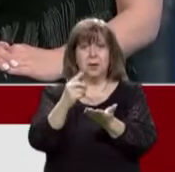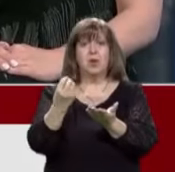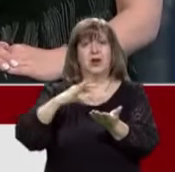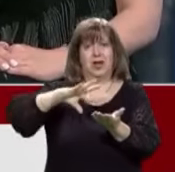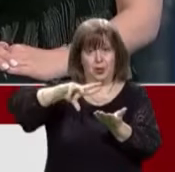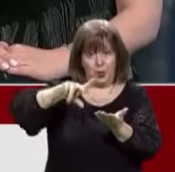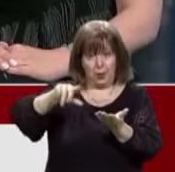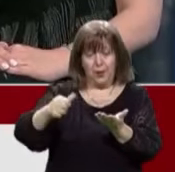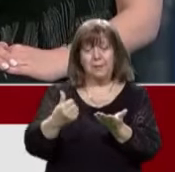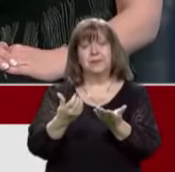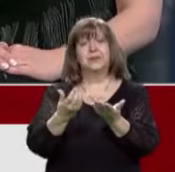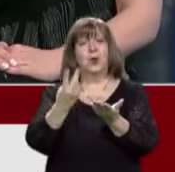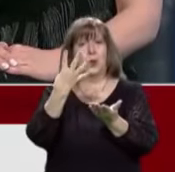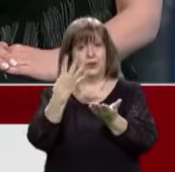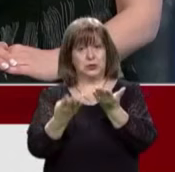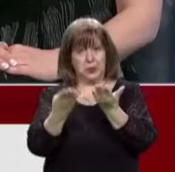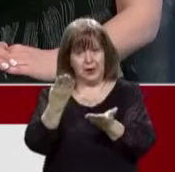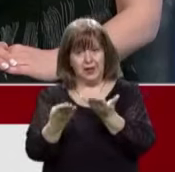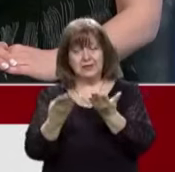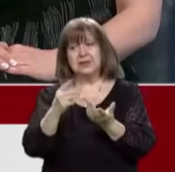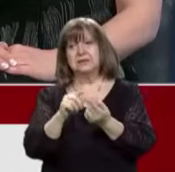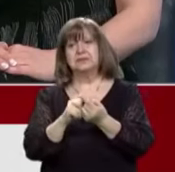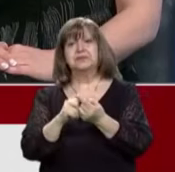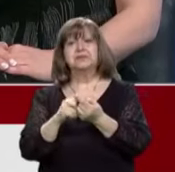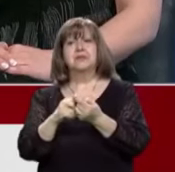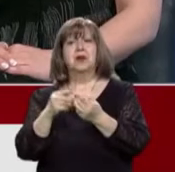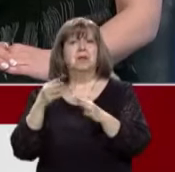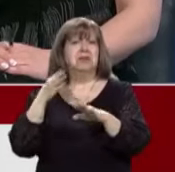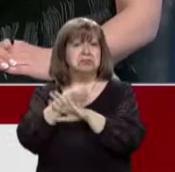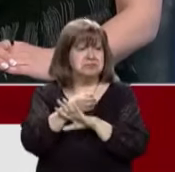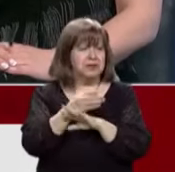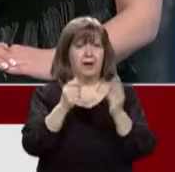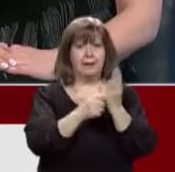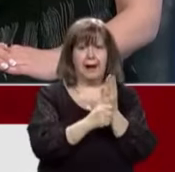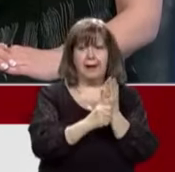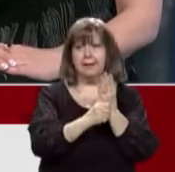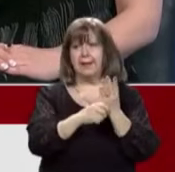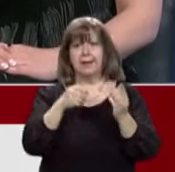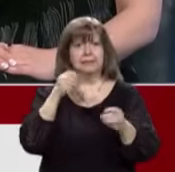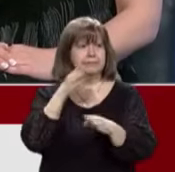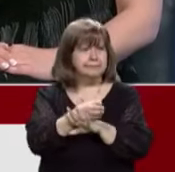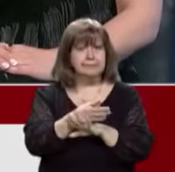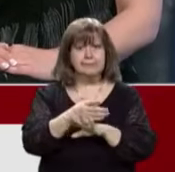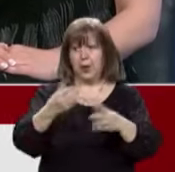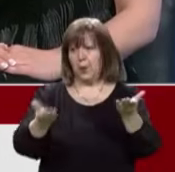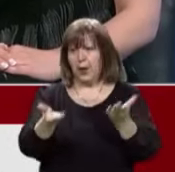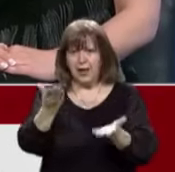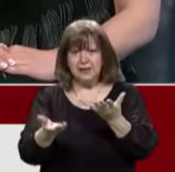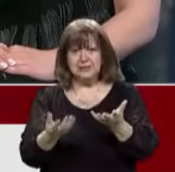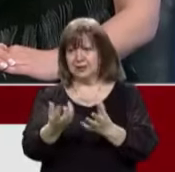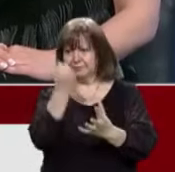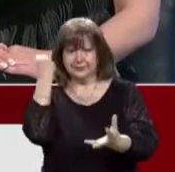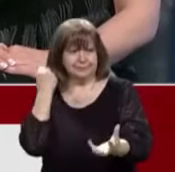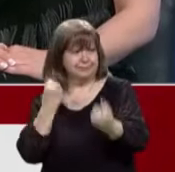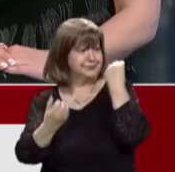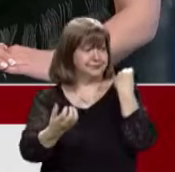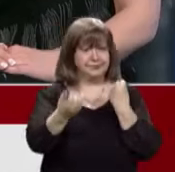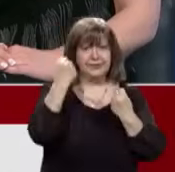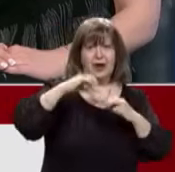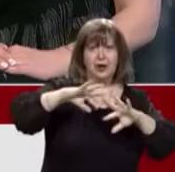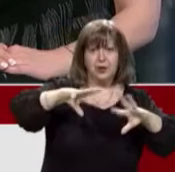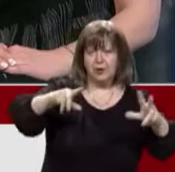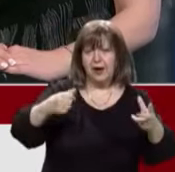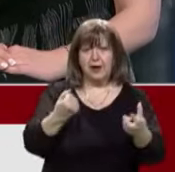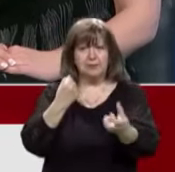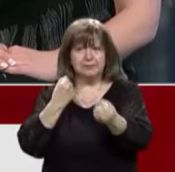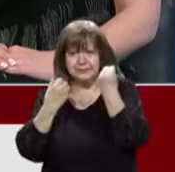robaron directamente. Recordemos que la gente ingresaba y robaba no solamente la carne, sino también robó todos los instrumentos que necesitaban para trabajar. Robaron los 1000